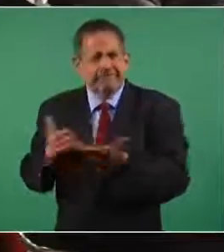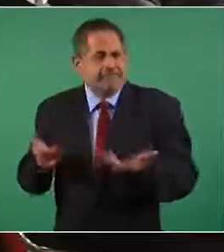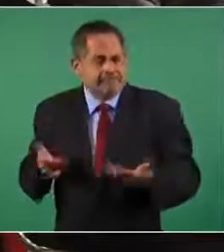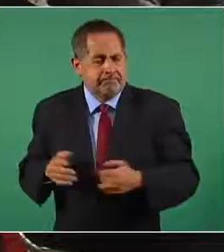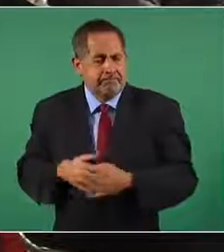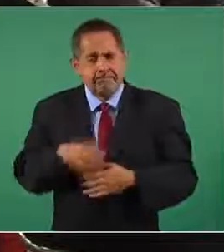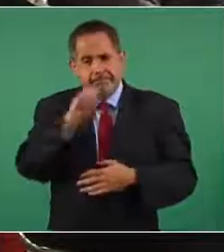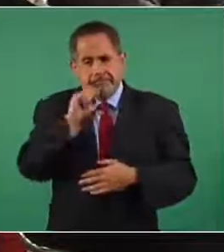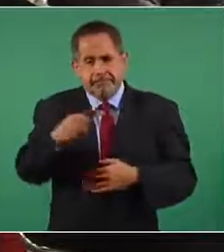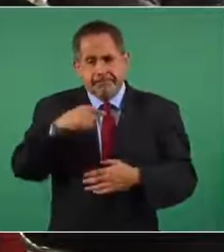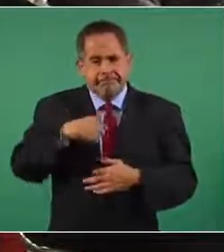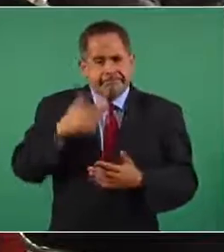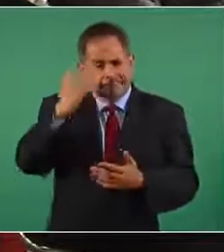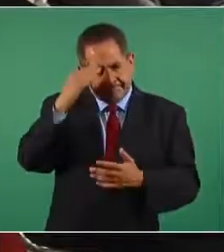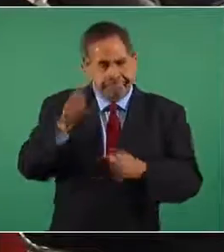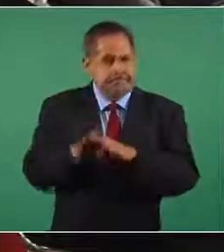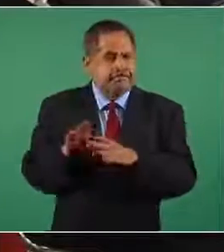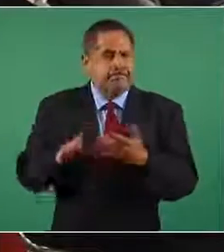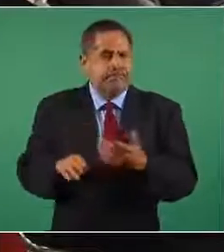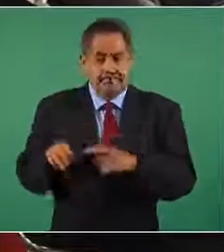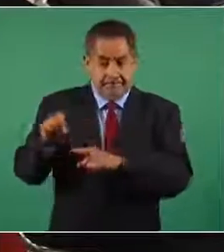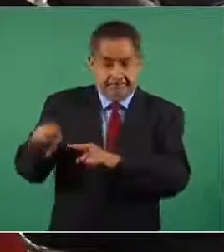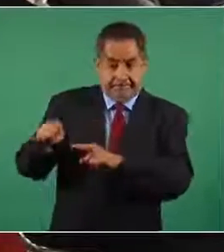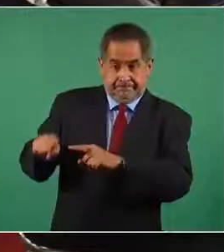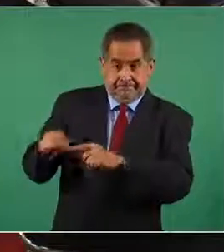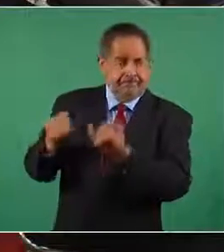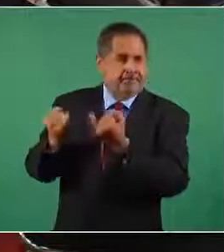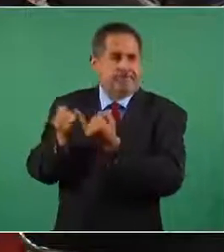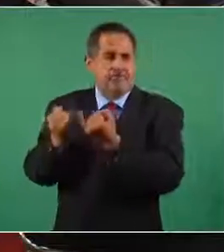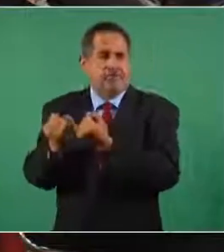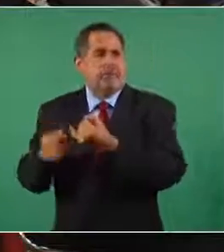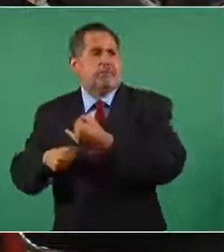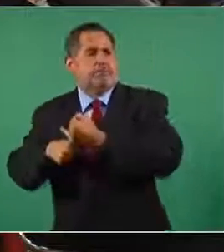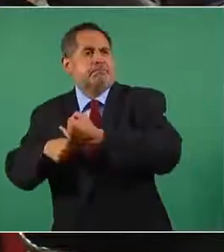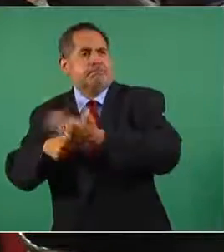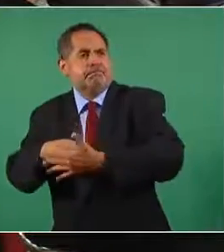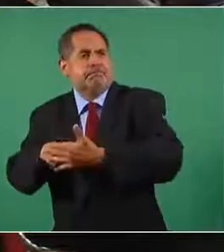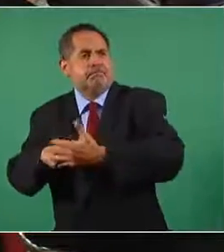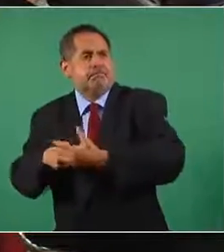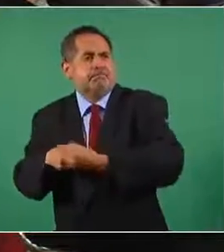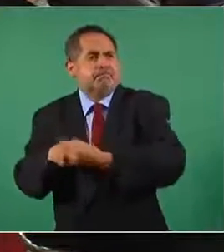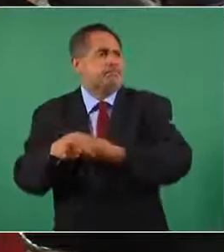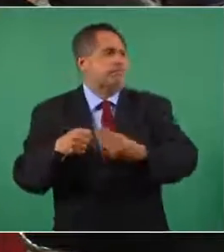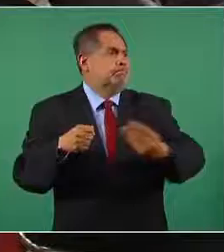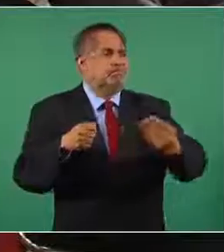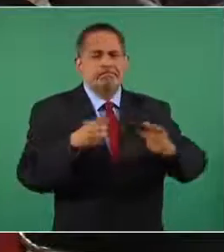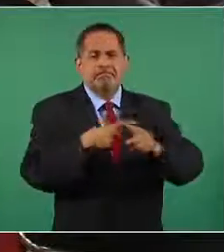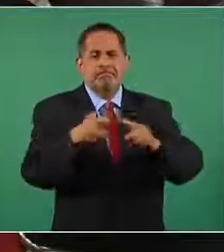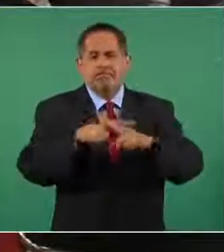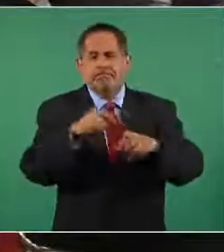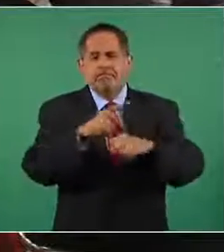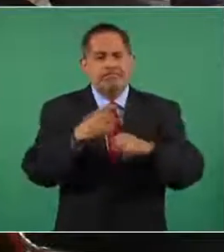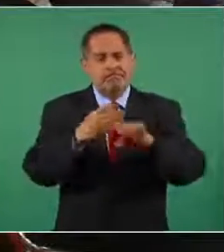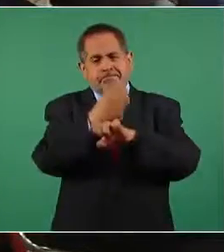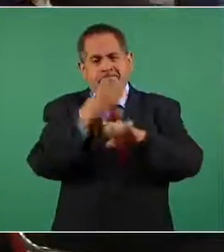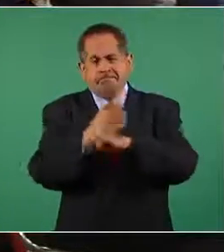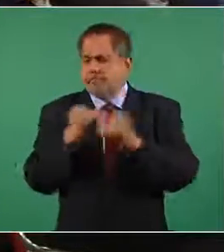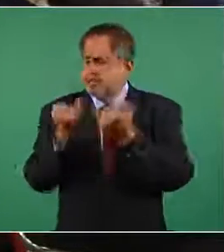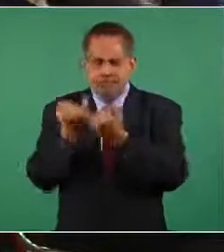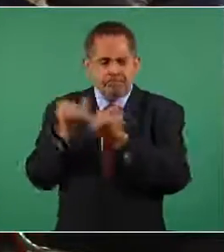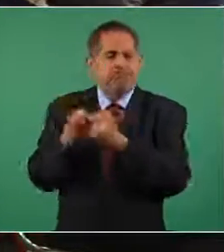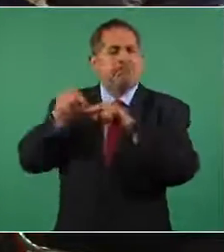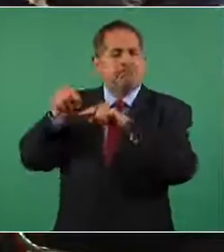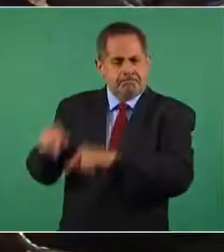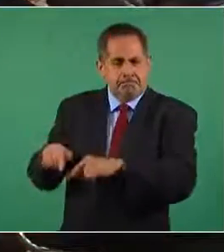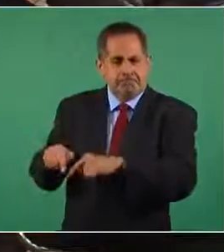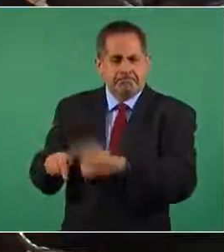conocer si este mismo se va a tomar como ejemplo para llevarlo a toda la República y que todos los demás estados